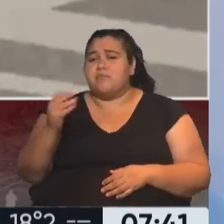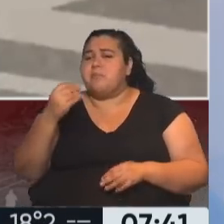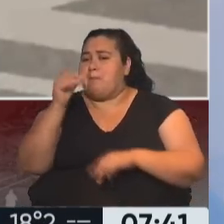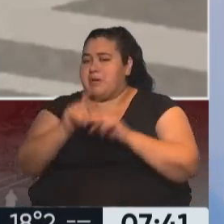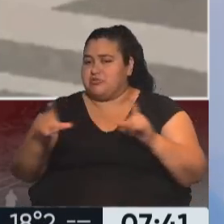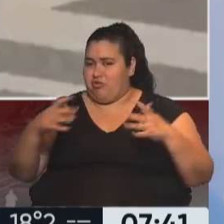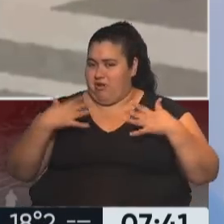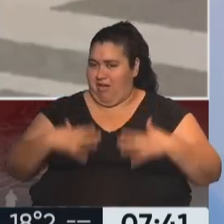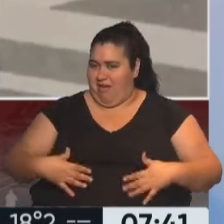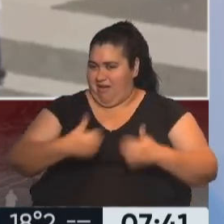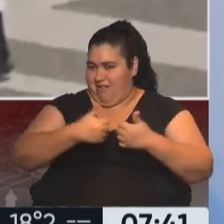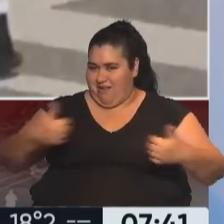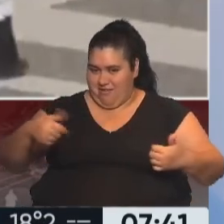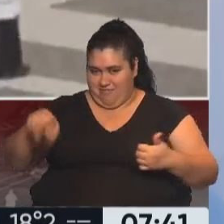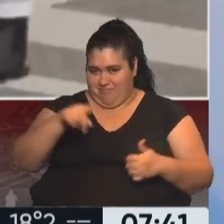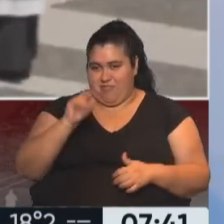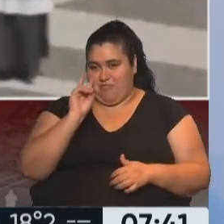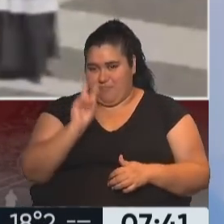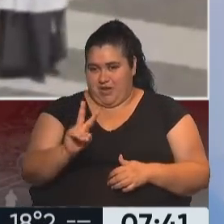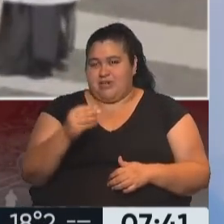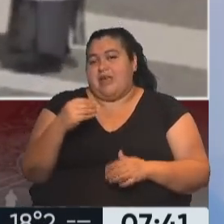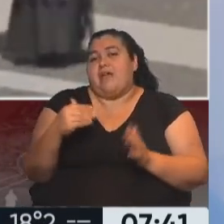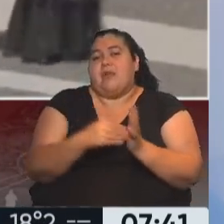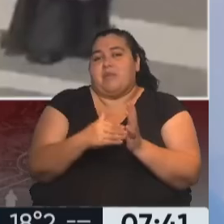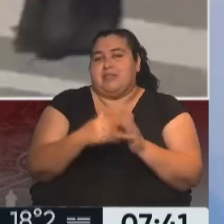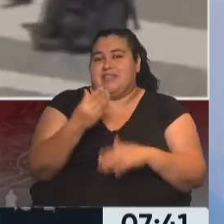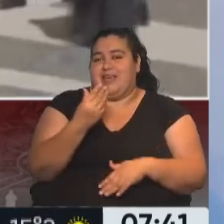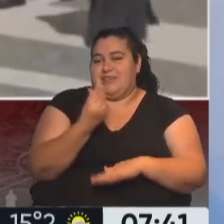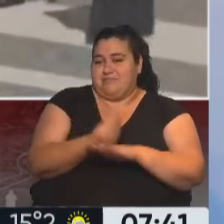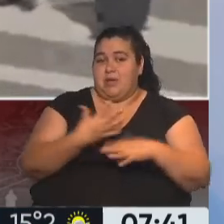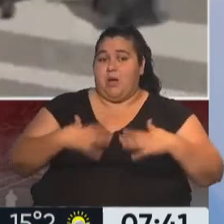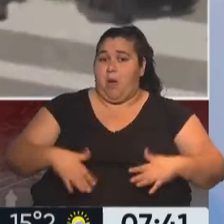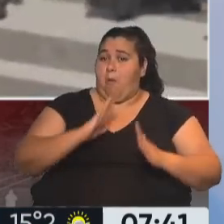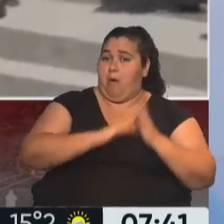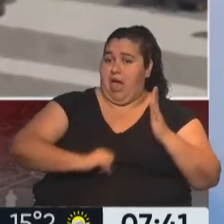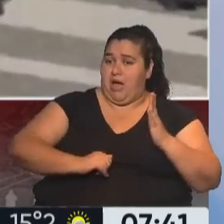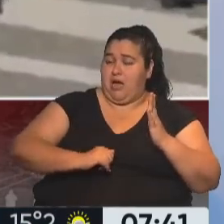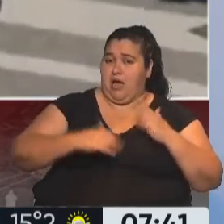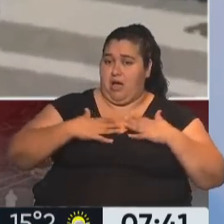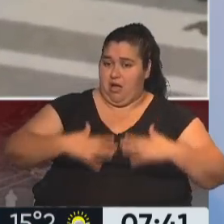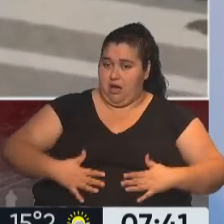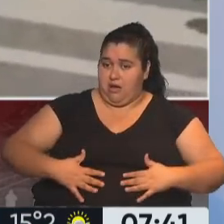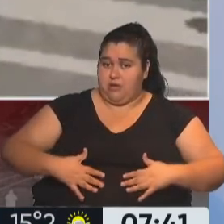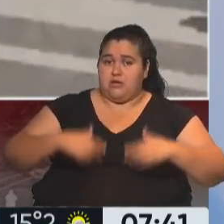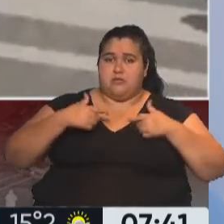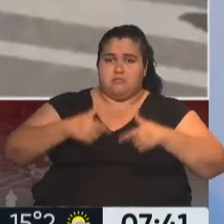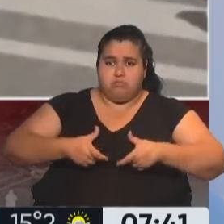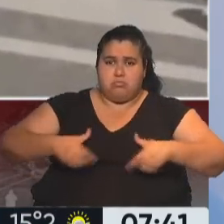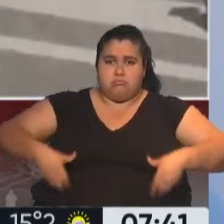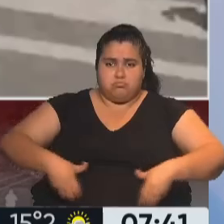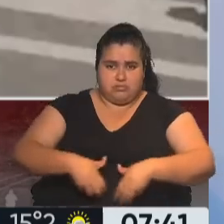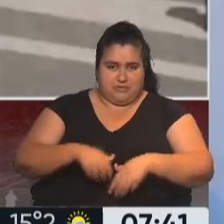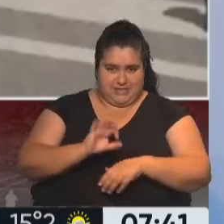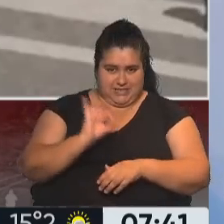porque ustedes reconocen en la vestimenta el cargo eclesiástico. Sí. Tienen sotana blanca y no vemos que tengan ninguna estola ni ninguna mitra.